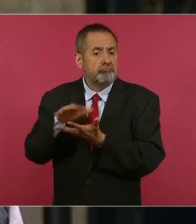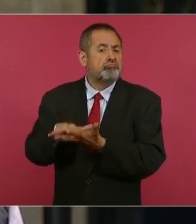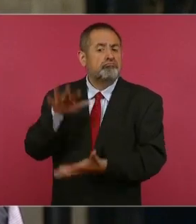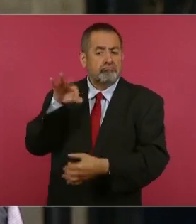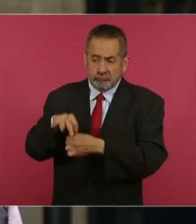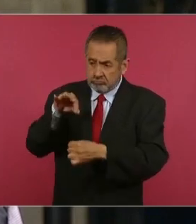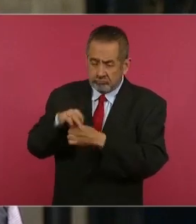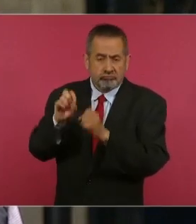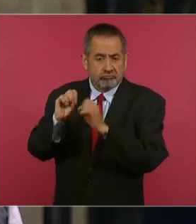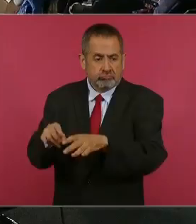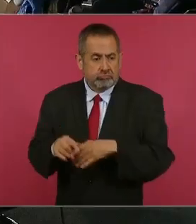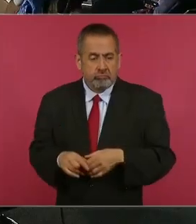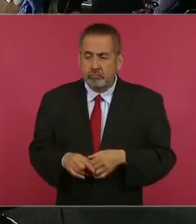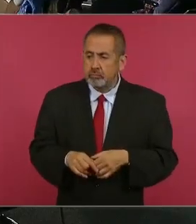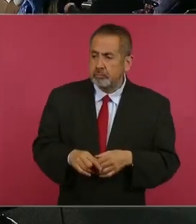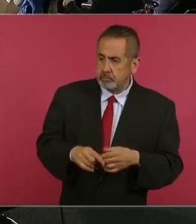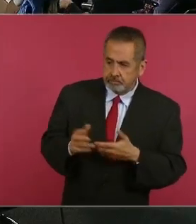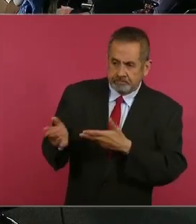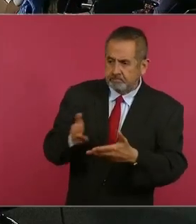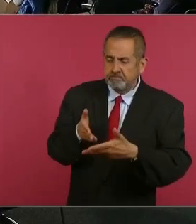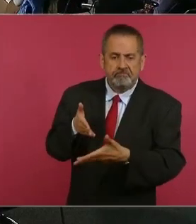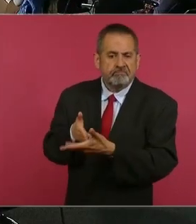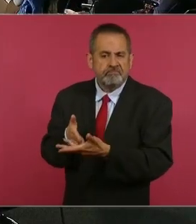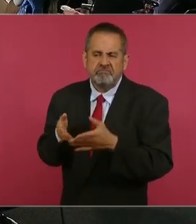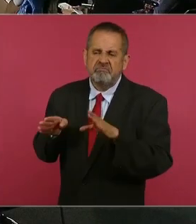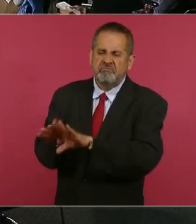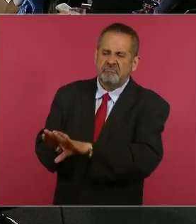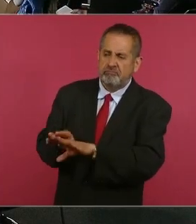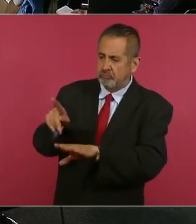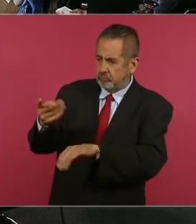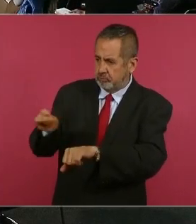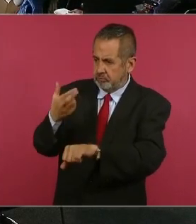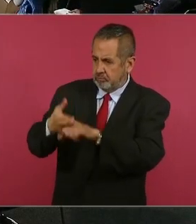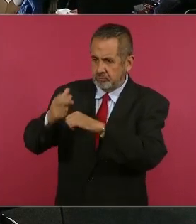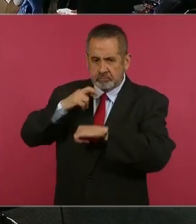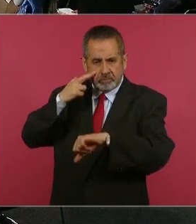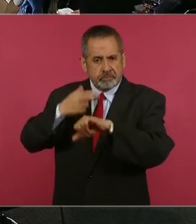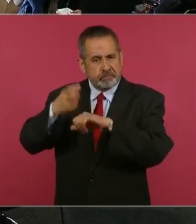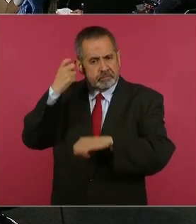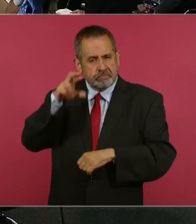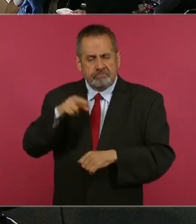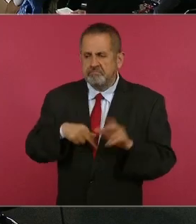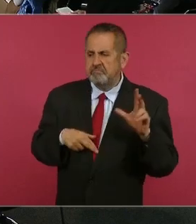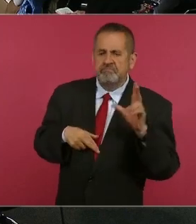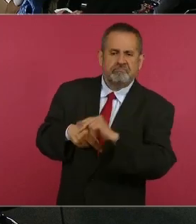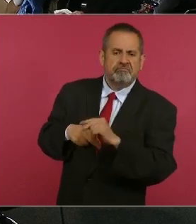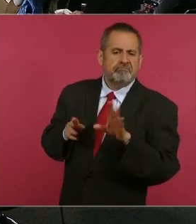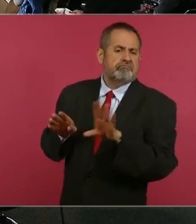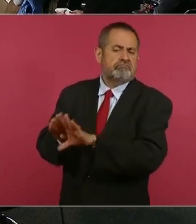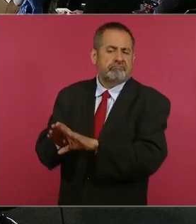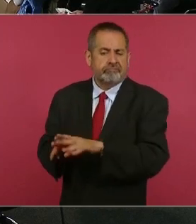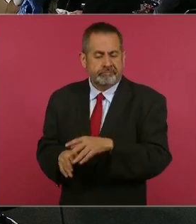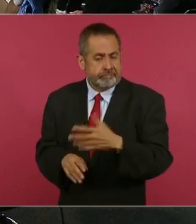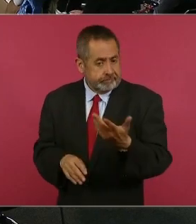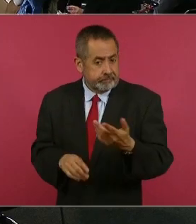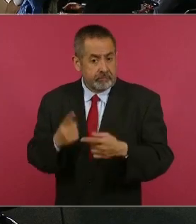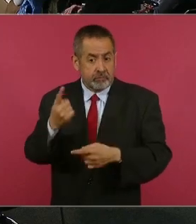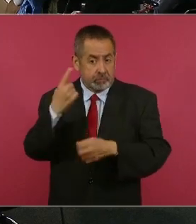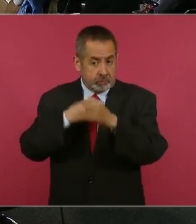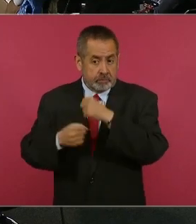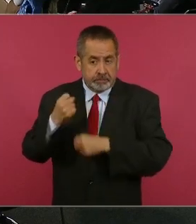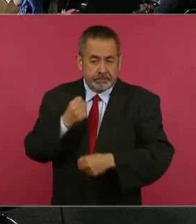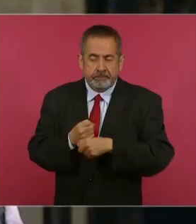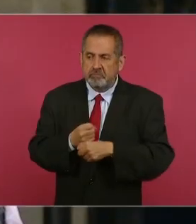votos y no le ha permitido realizar sus actividades como secretario general del Estado de Quintana Roo. Y desde hace un año ha